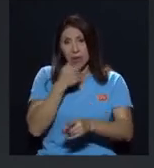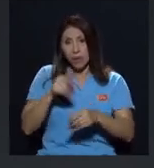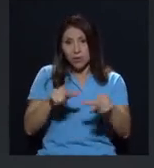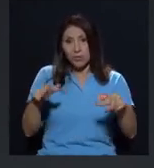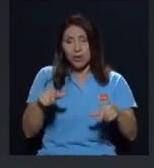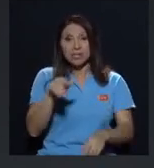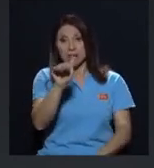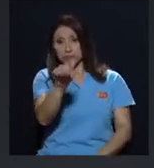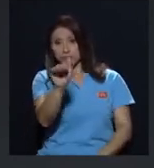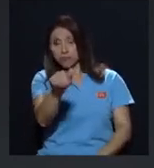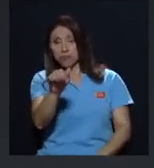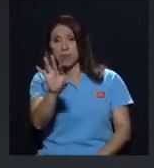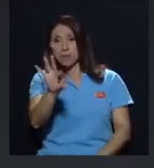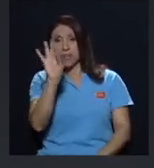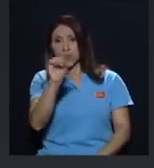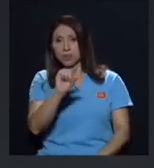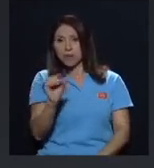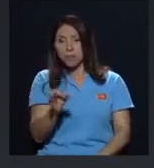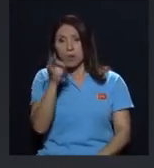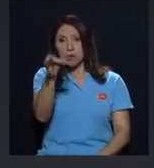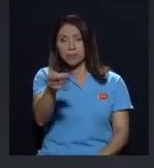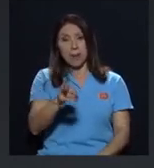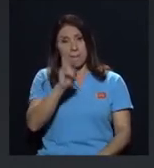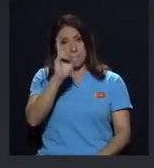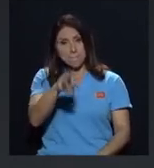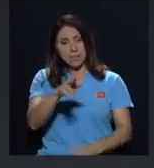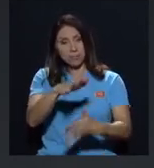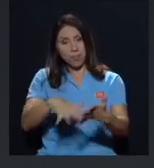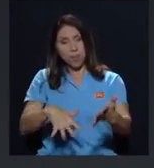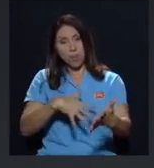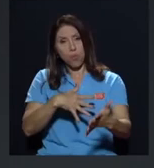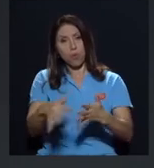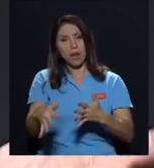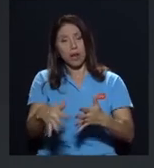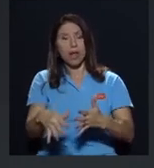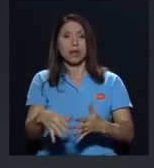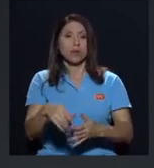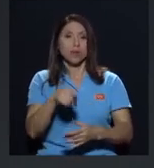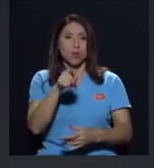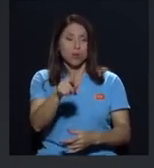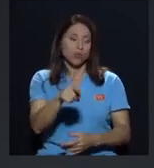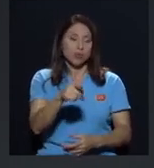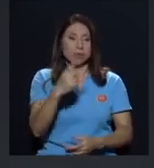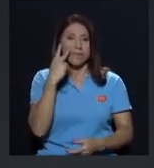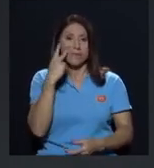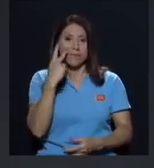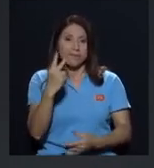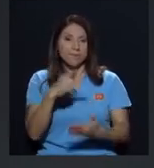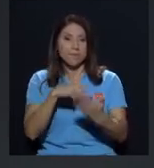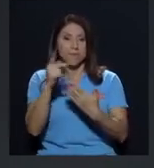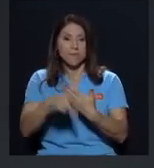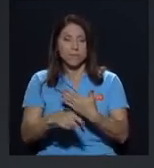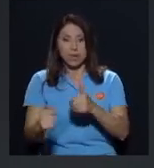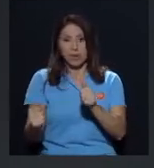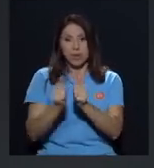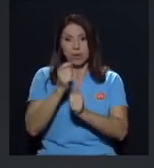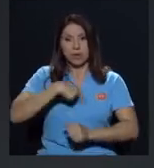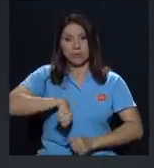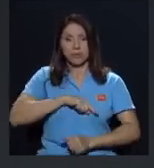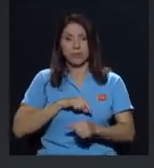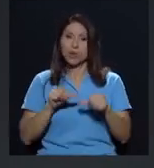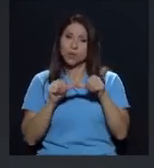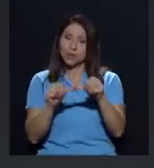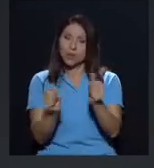invitamos a que la próxima semana en los mismos tiempos y circunstancias o en los otros alternativos nos acompañen y quédense